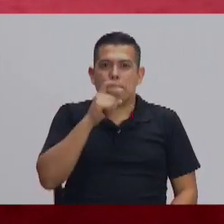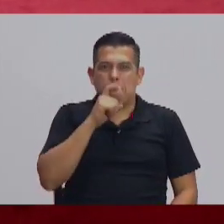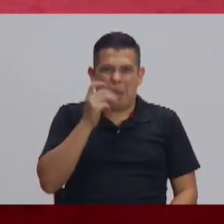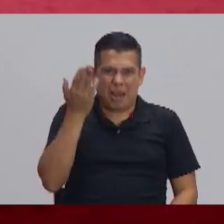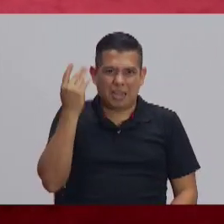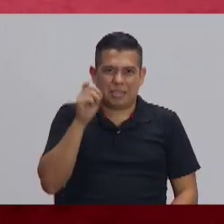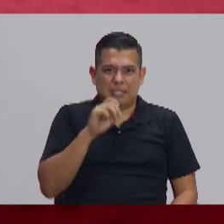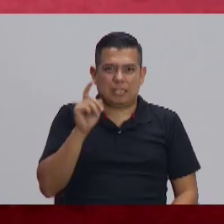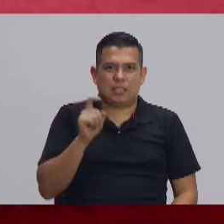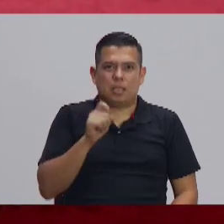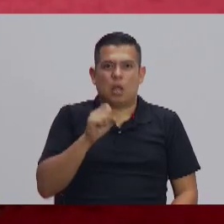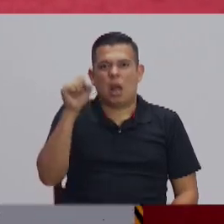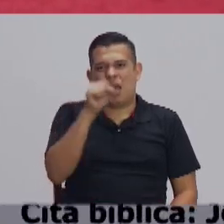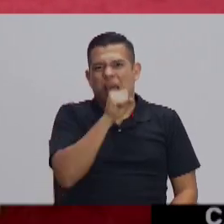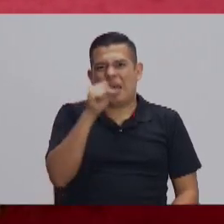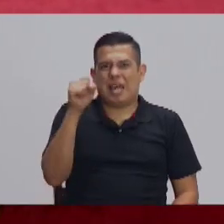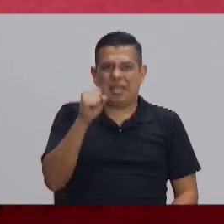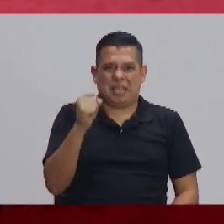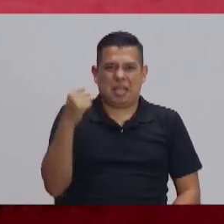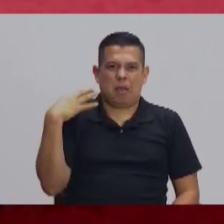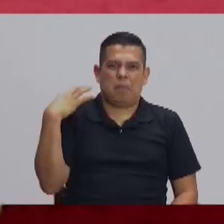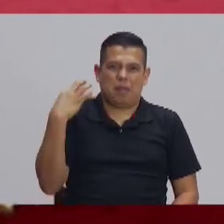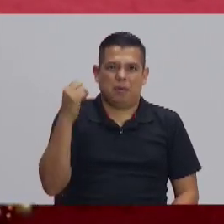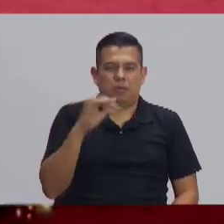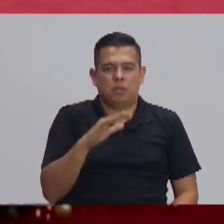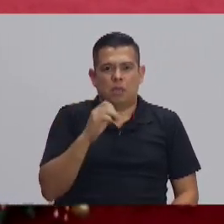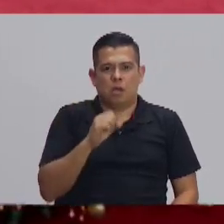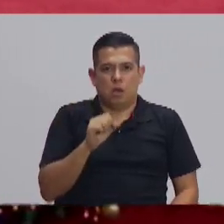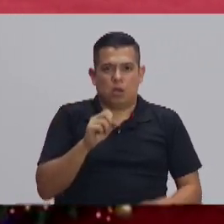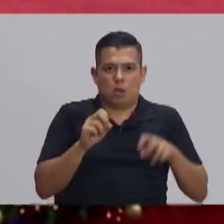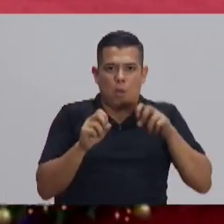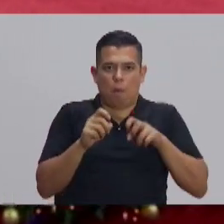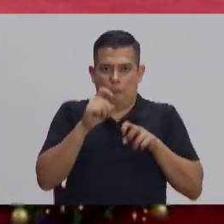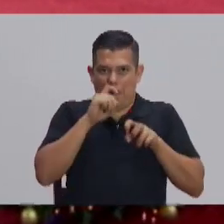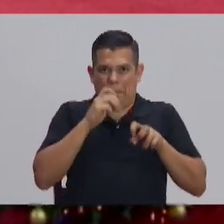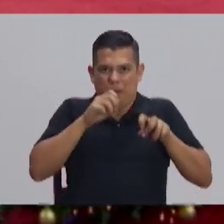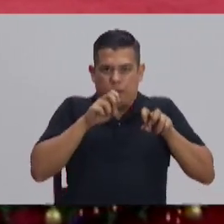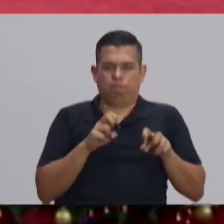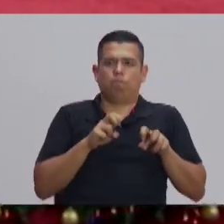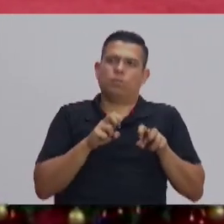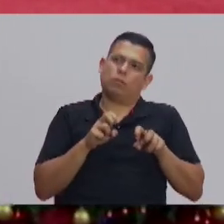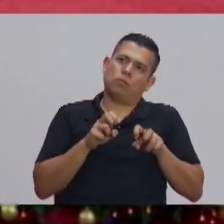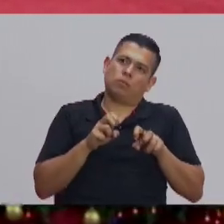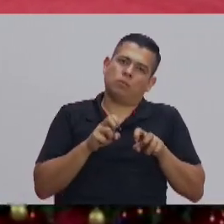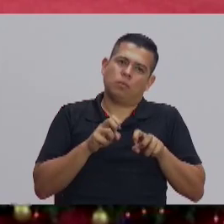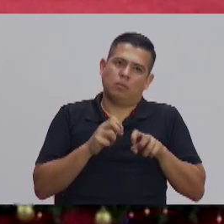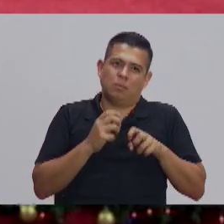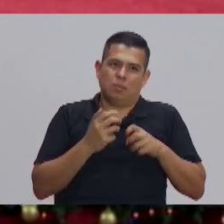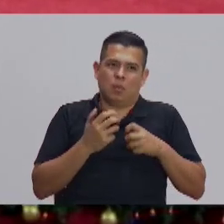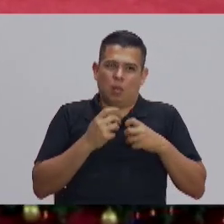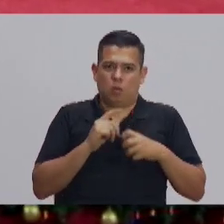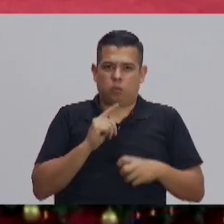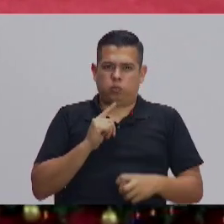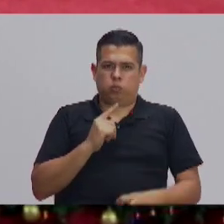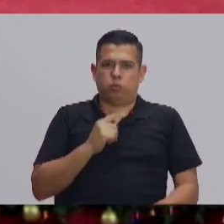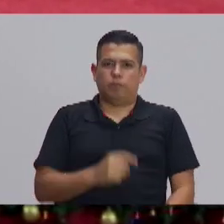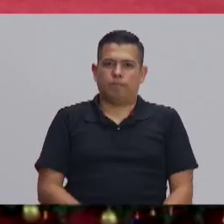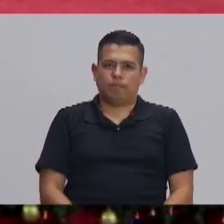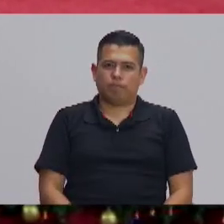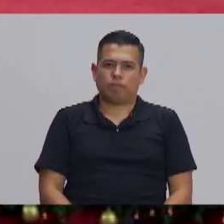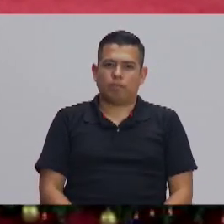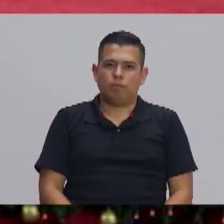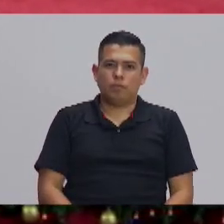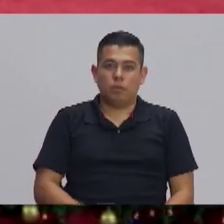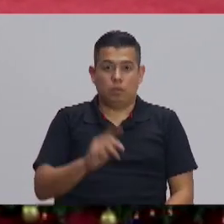algo que cuando venía algún cantante invitado vea y él estaba bajo aquí sentado con aquel carisma que a veces venía dea